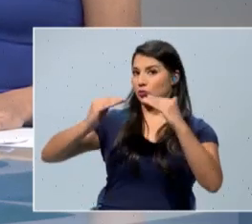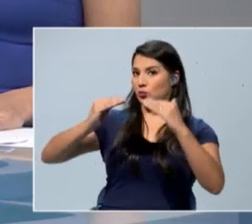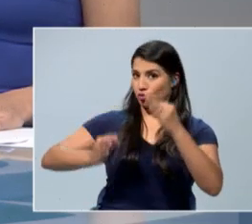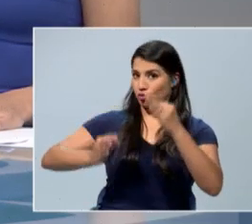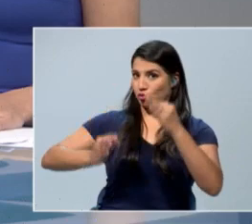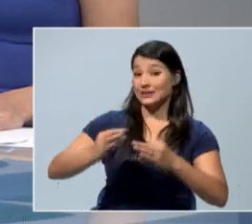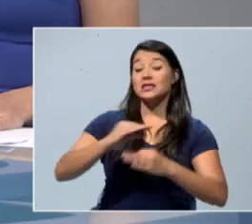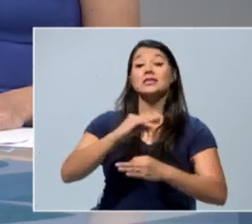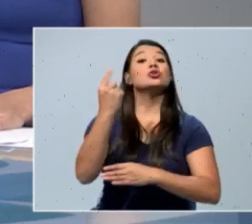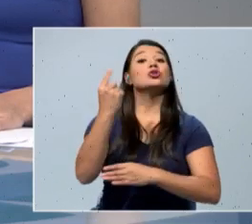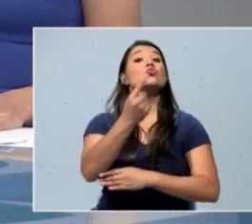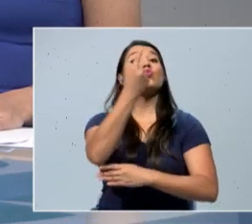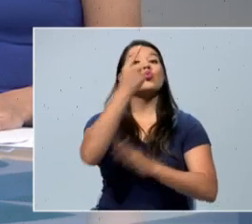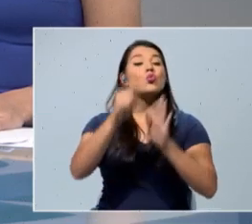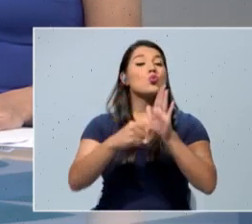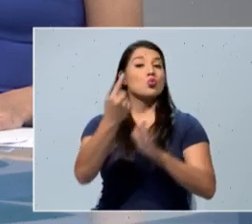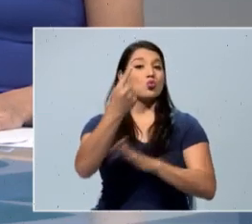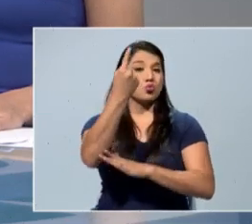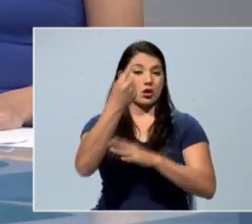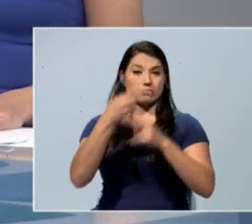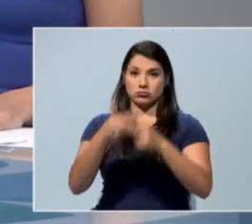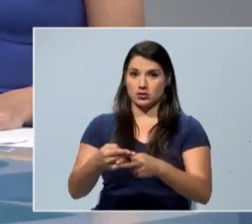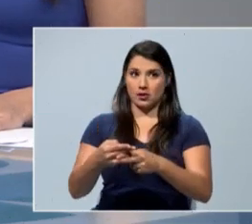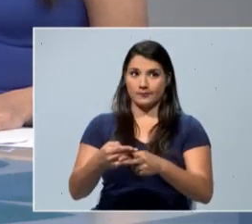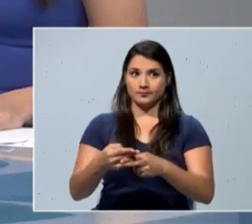sola reelección por el mismo plazo.